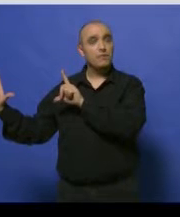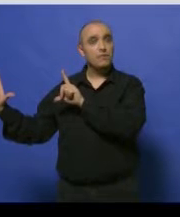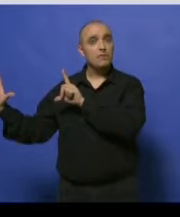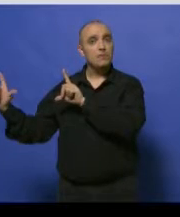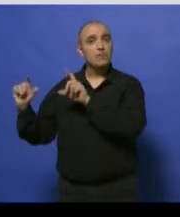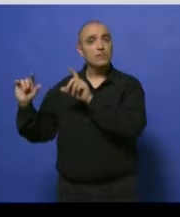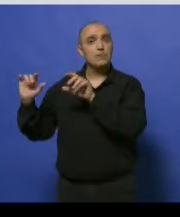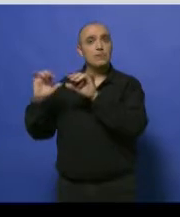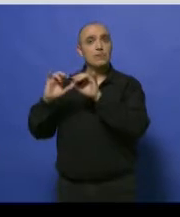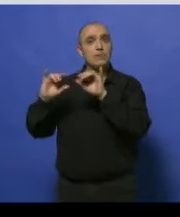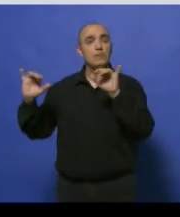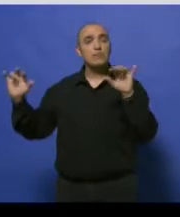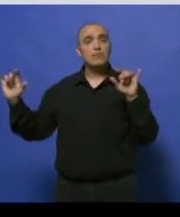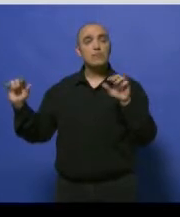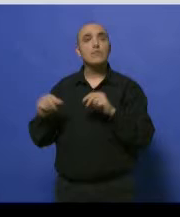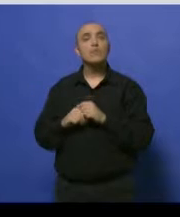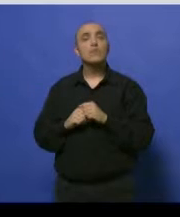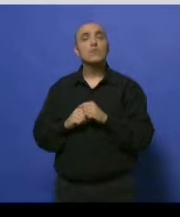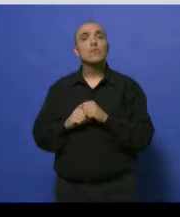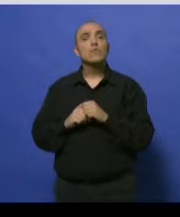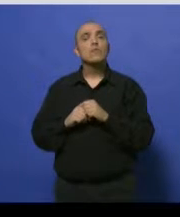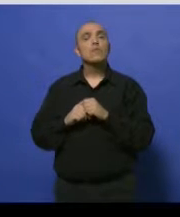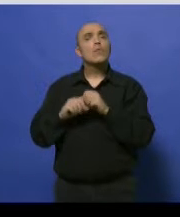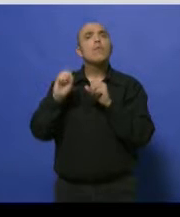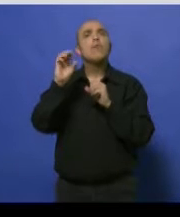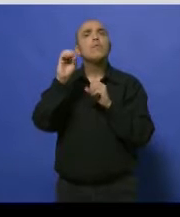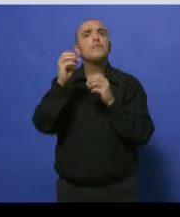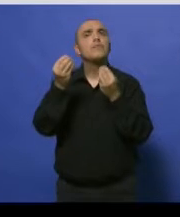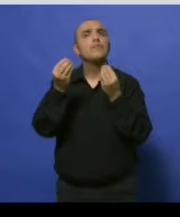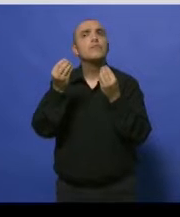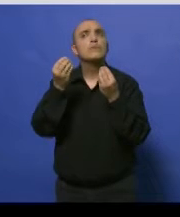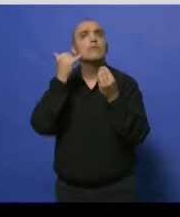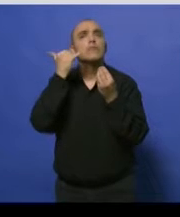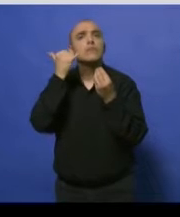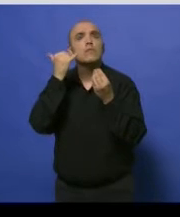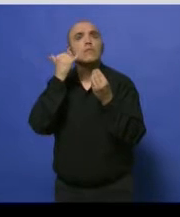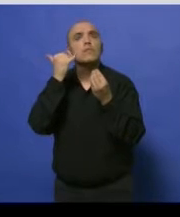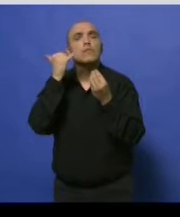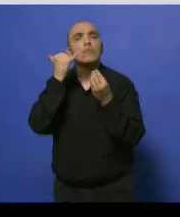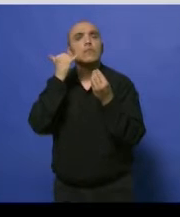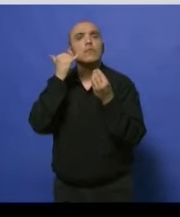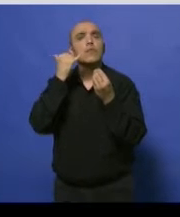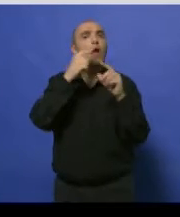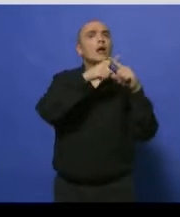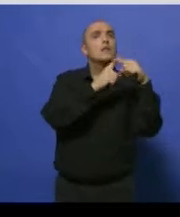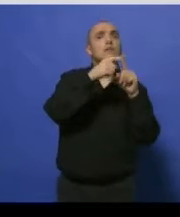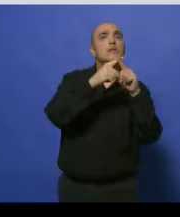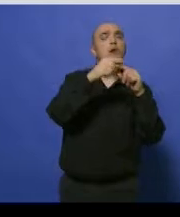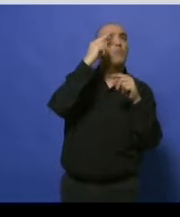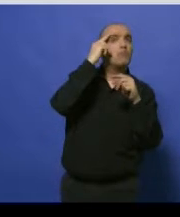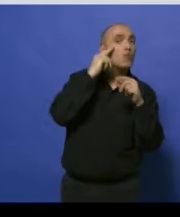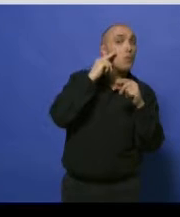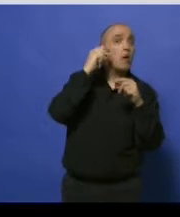cifras, es muy sencillo, lo único que sí hay que anotarlo. Se llama al número que veíamos hace un rato, al asterisco 910, y de esta